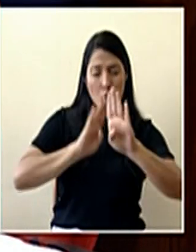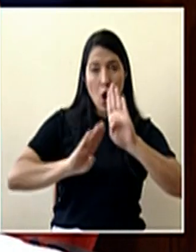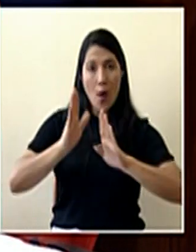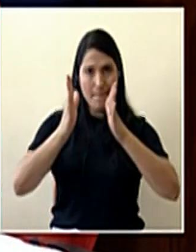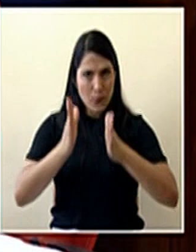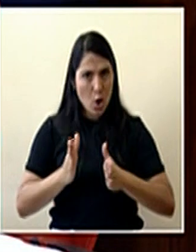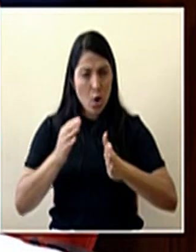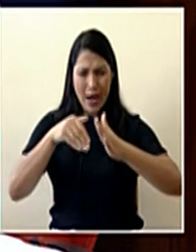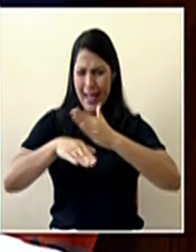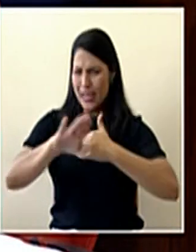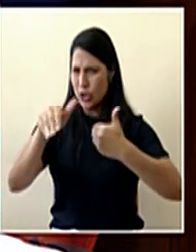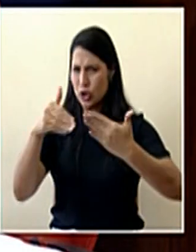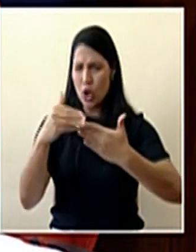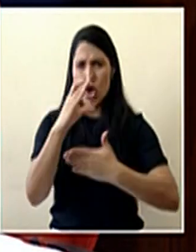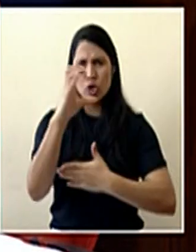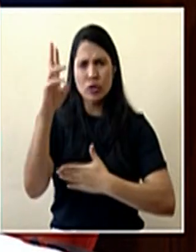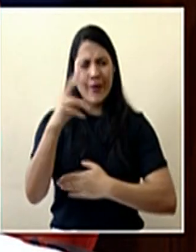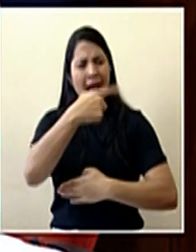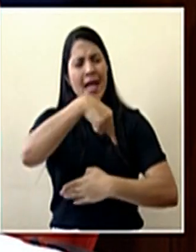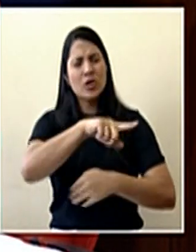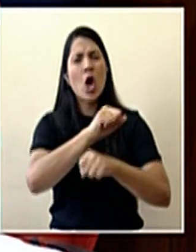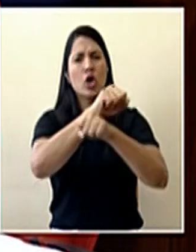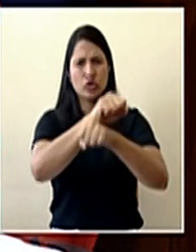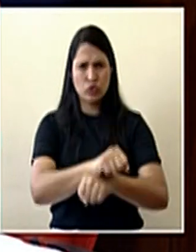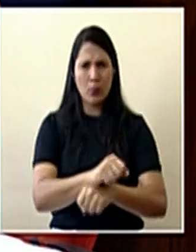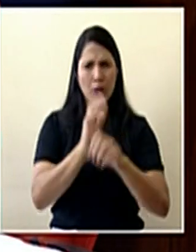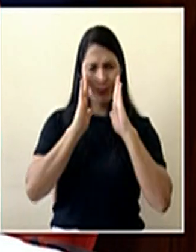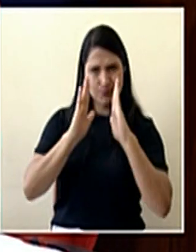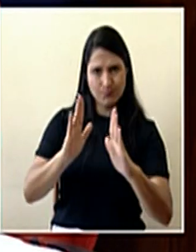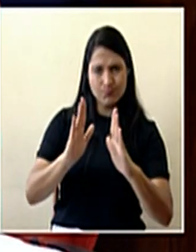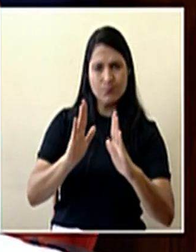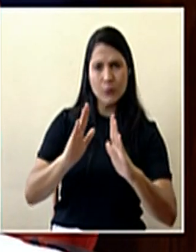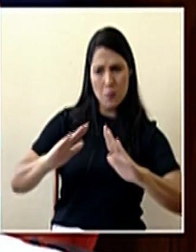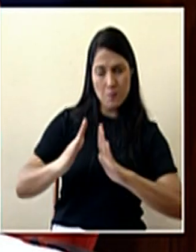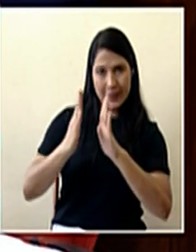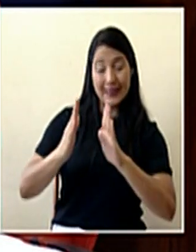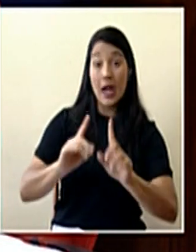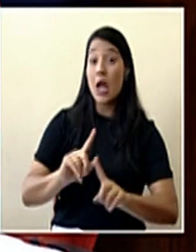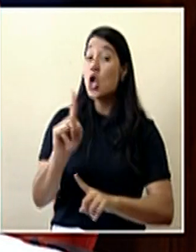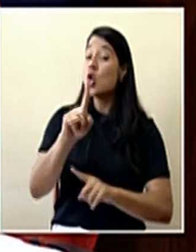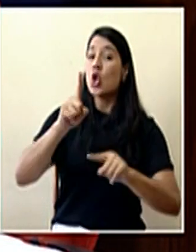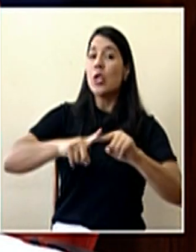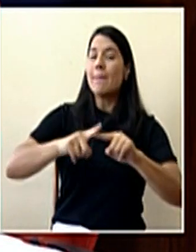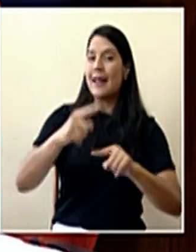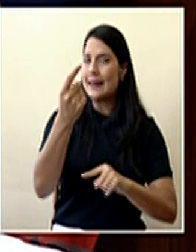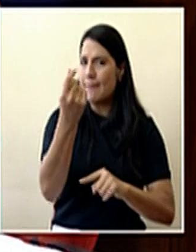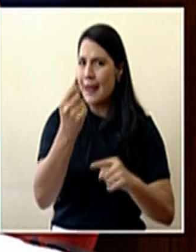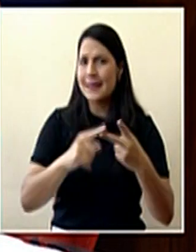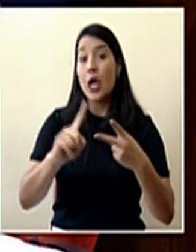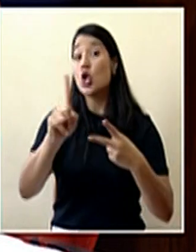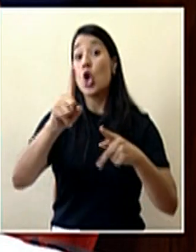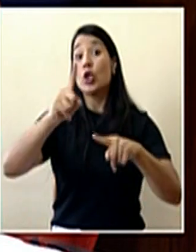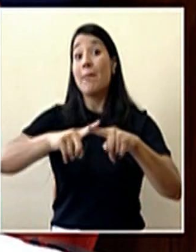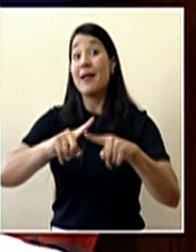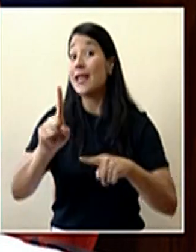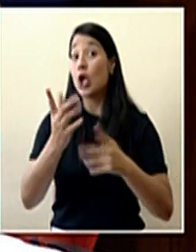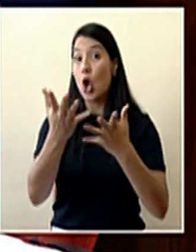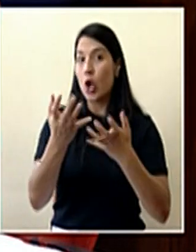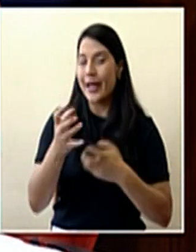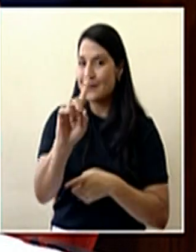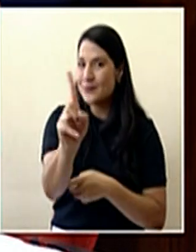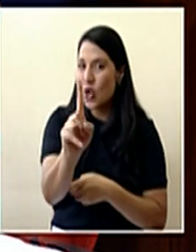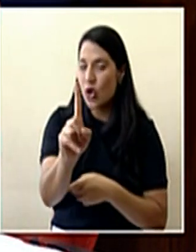manejar procedimientos muy complejos. No es un asunto de plata, no es un asunto de que no queramos, es un asunto de